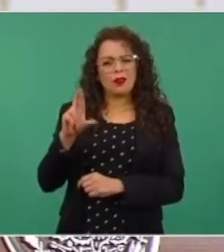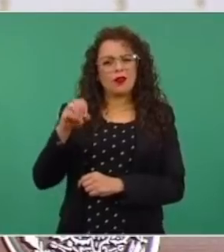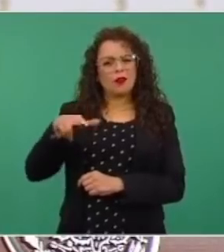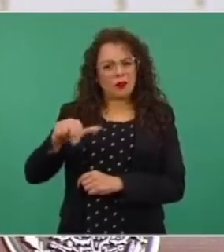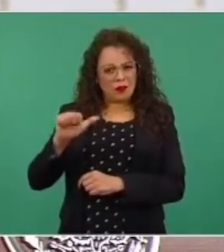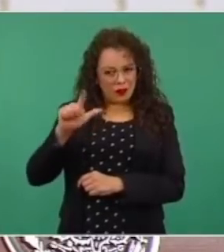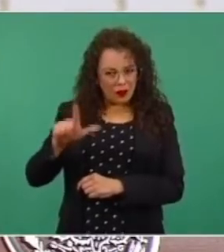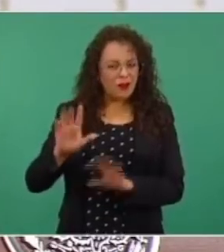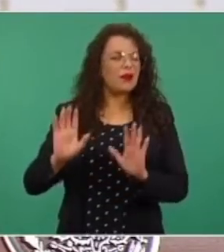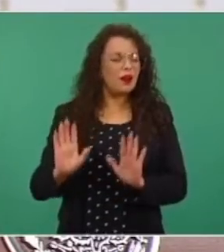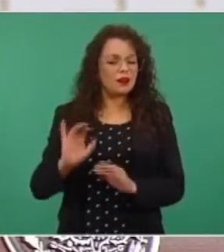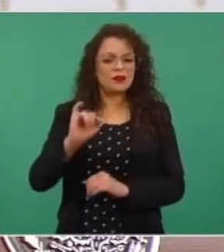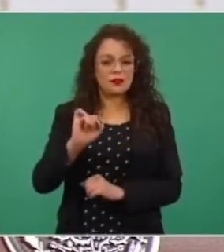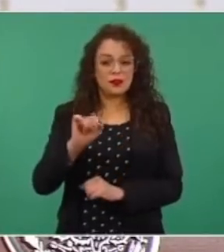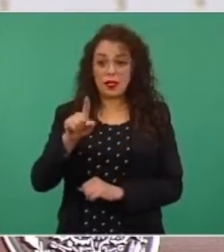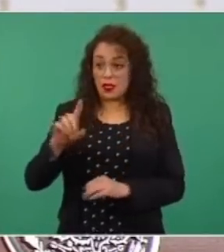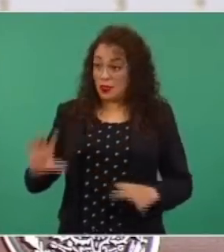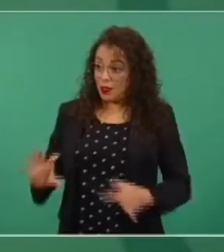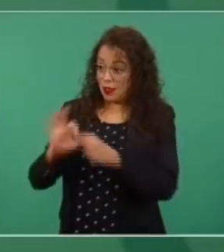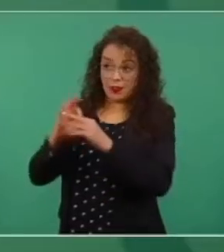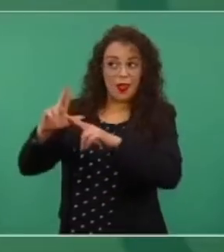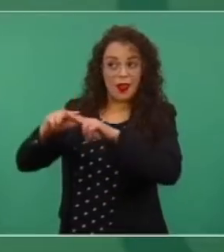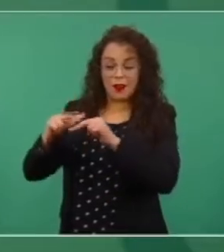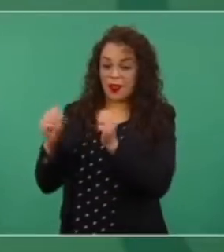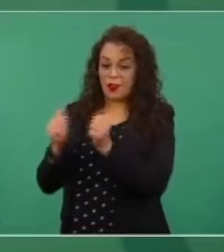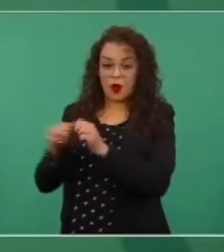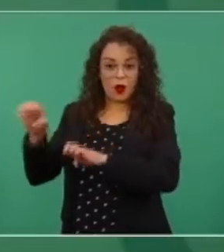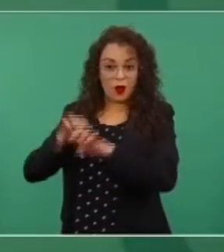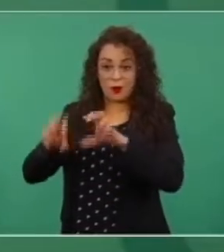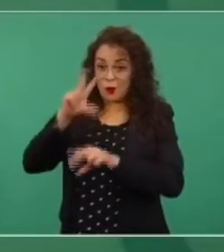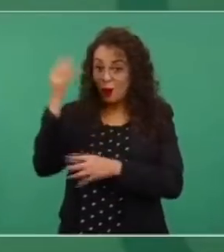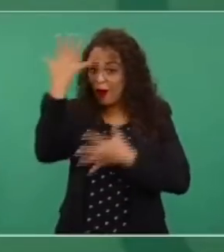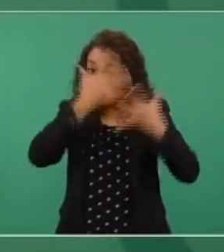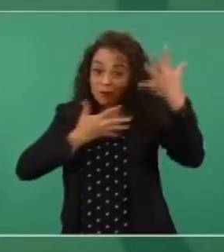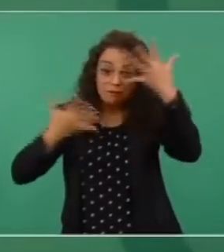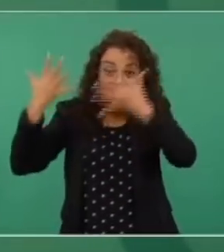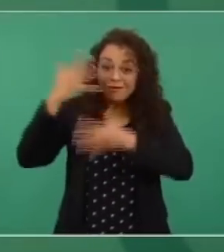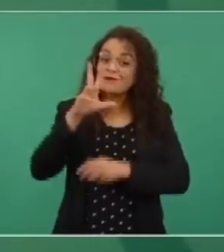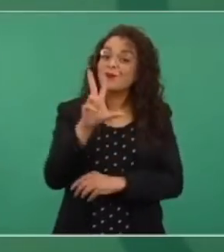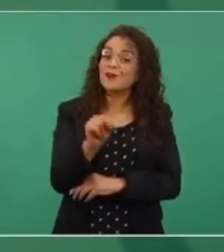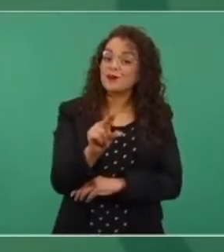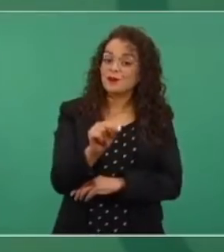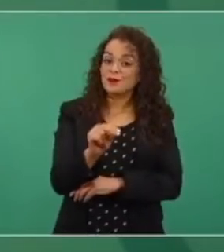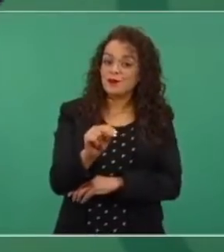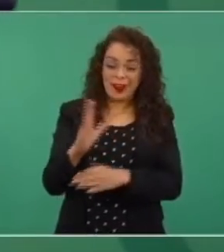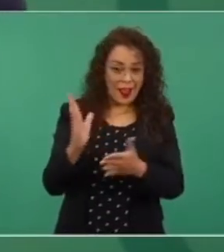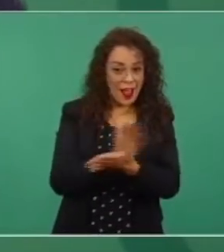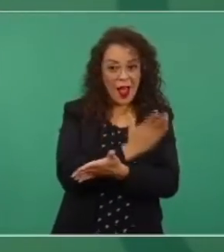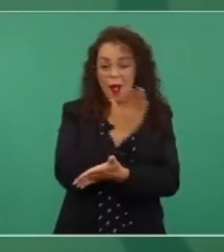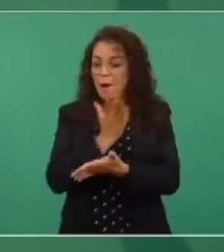sí, que no tiene que ver con los empresarios, ¿eh? No confundamos, esta es una cúpula.